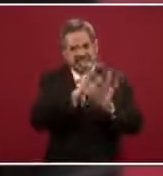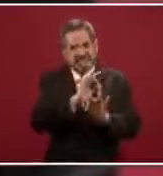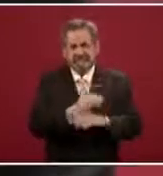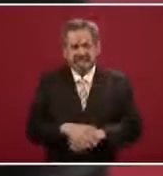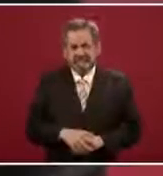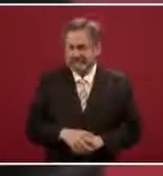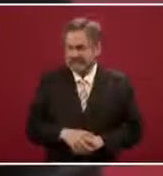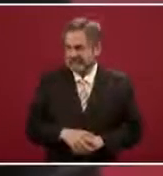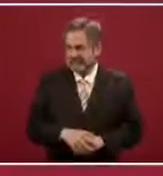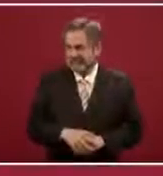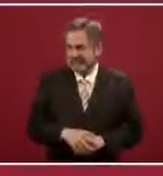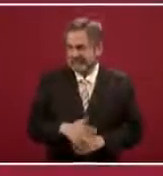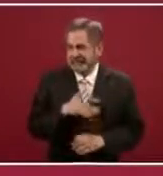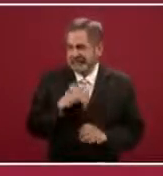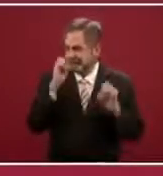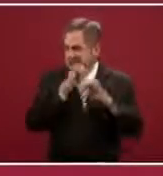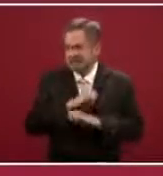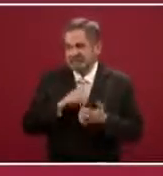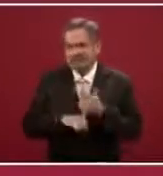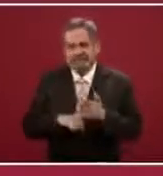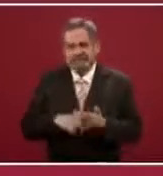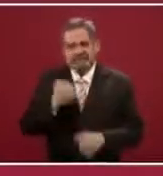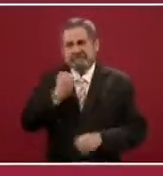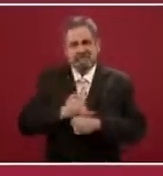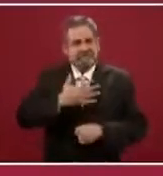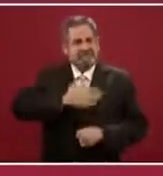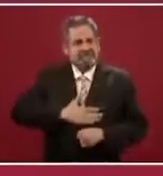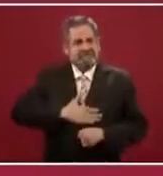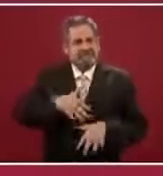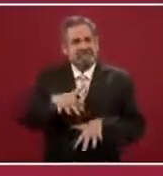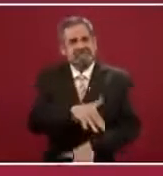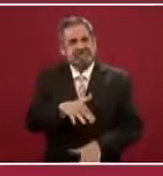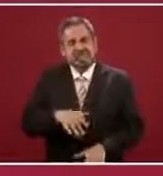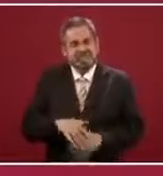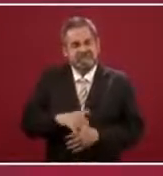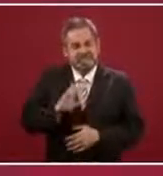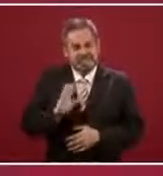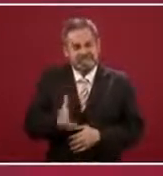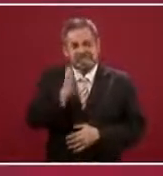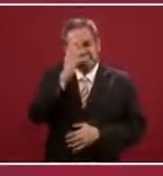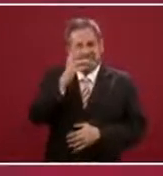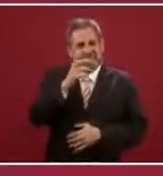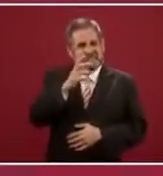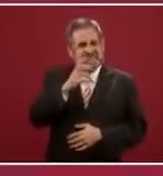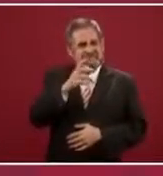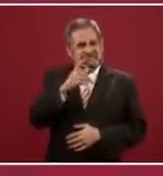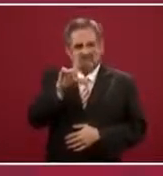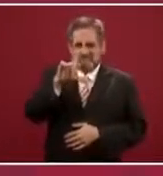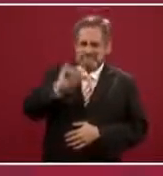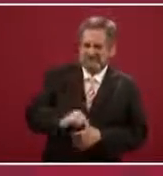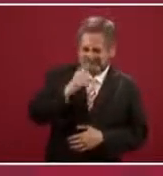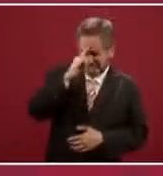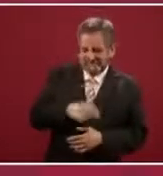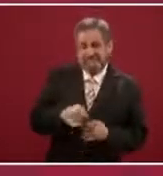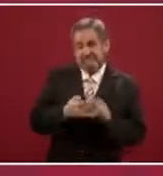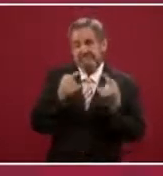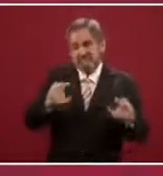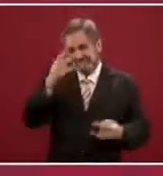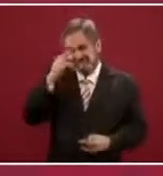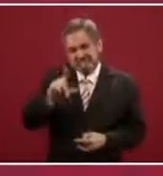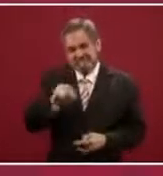lo más oscuro lo más indigno de nuestra lo más ruin de nuestra historia nacional